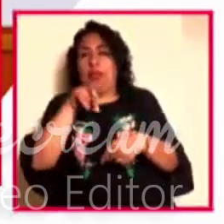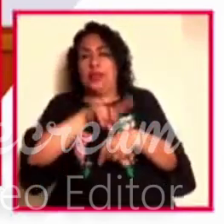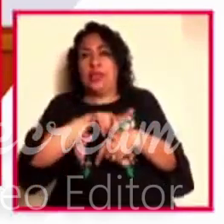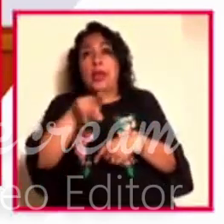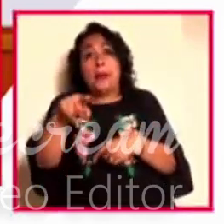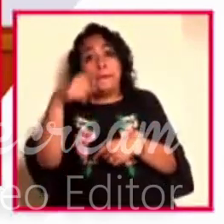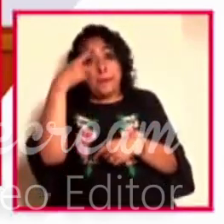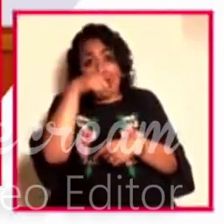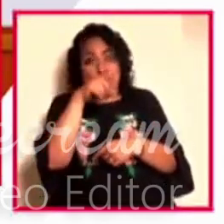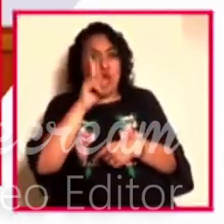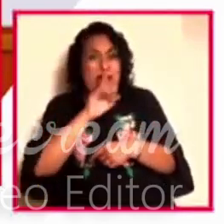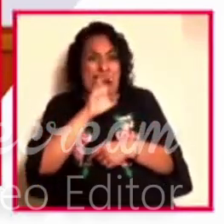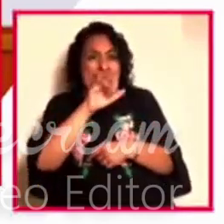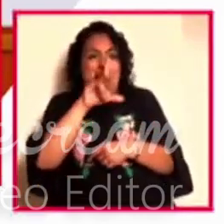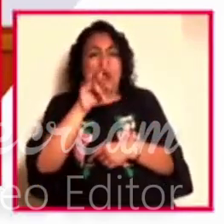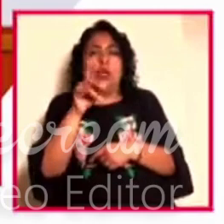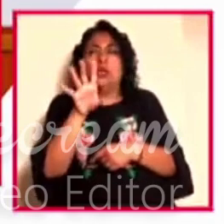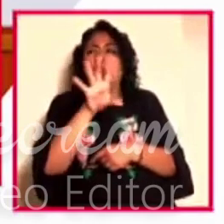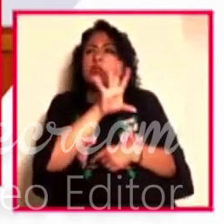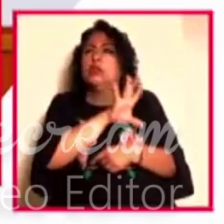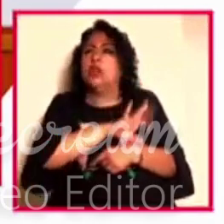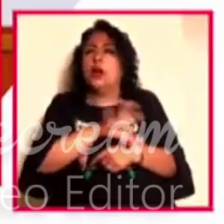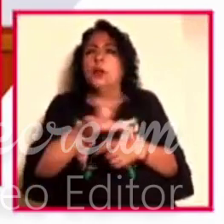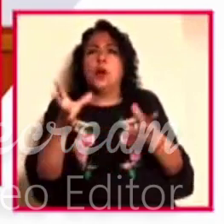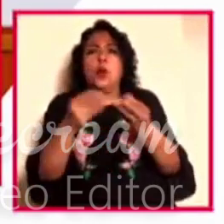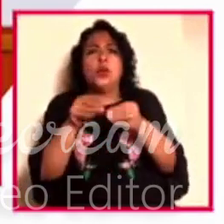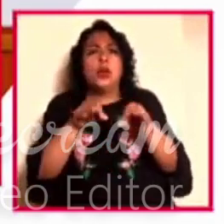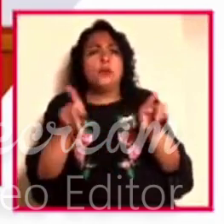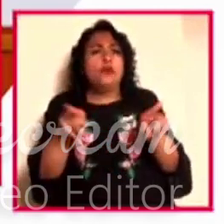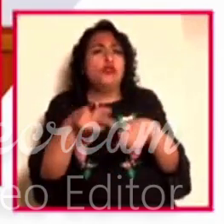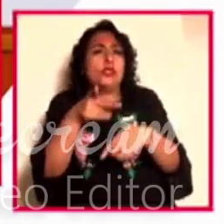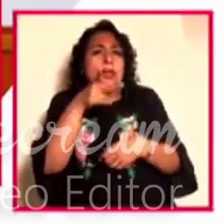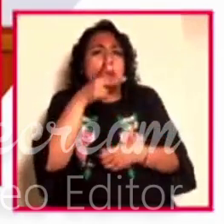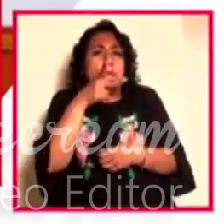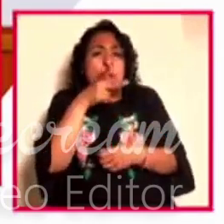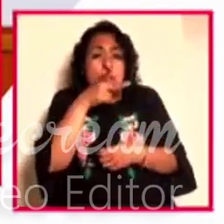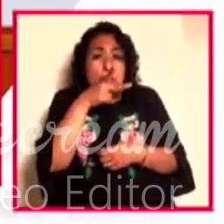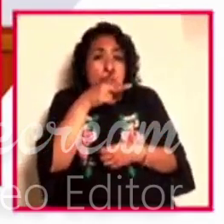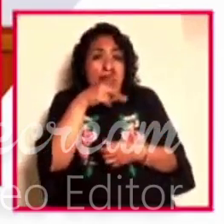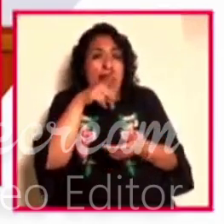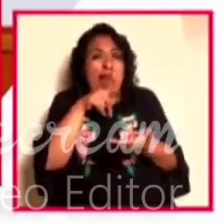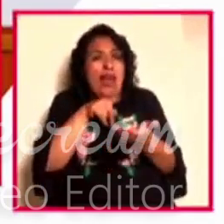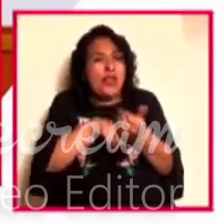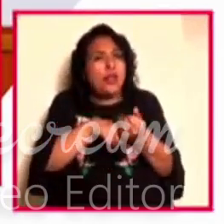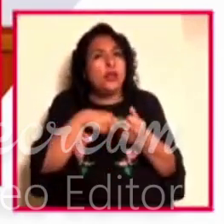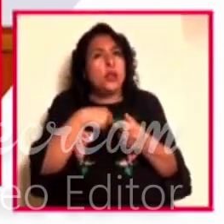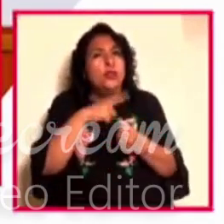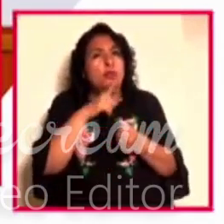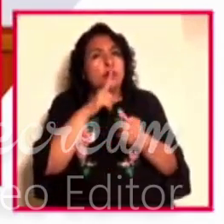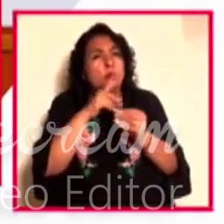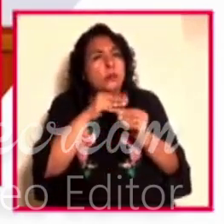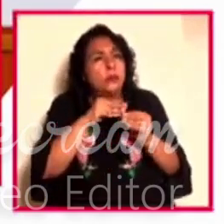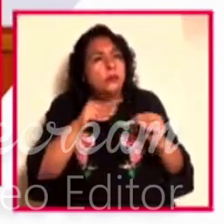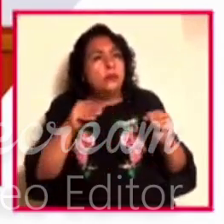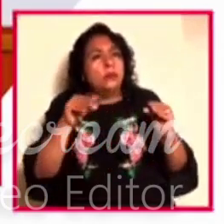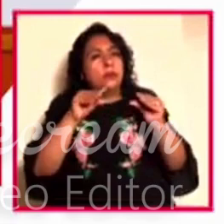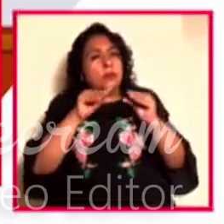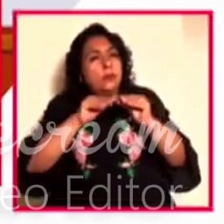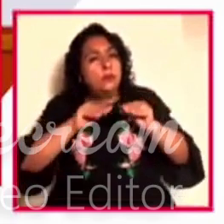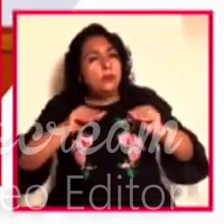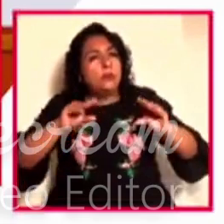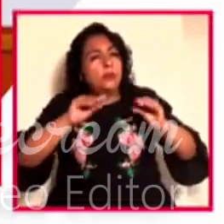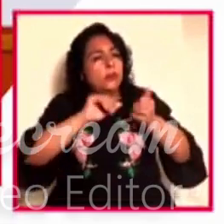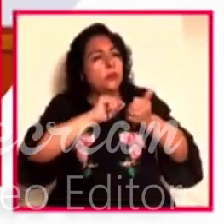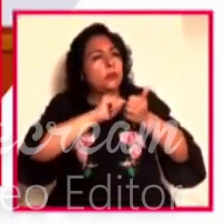era un placer trabajar con la música de su padre, porque está llena de silencios, que se convierte como una